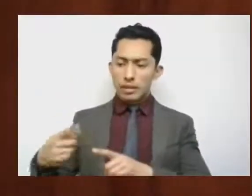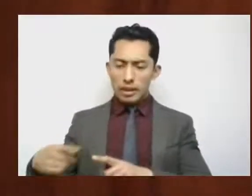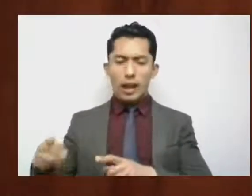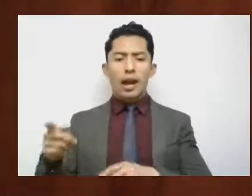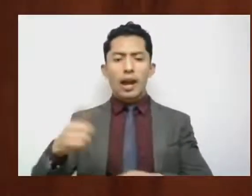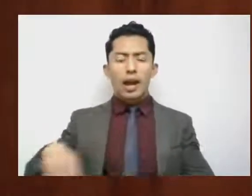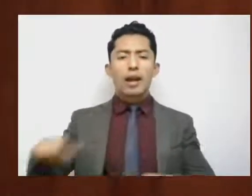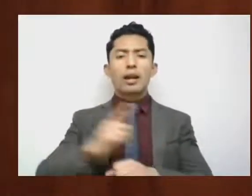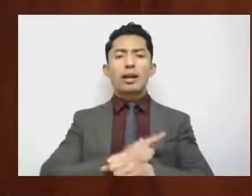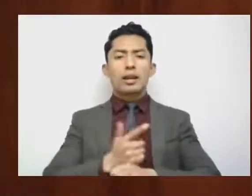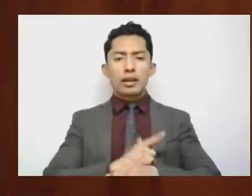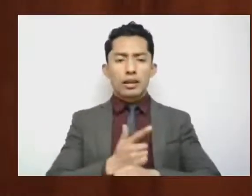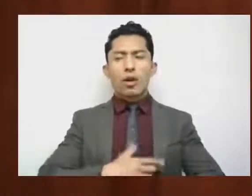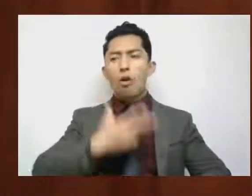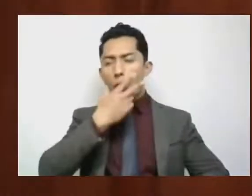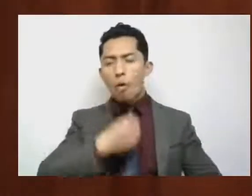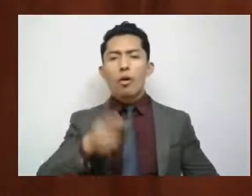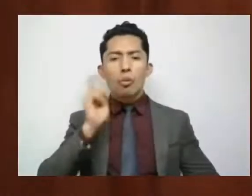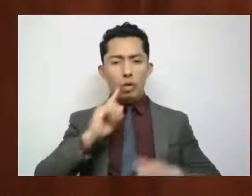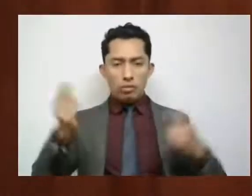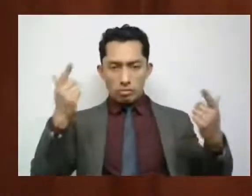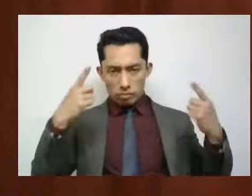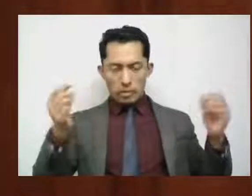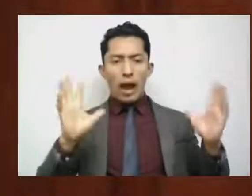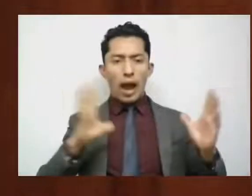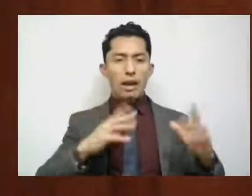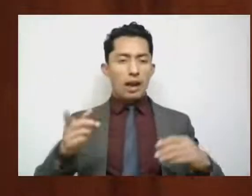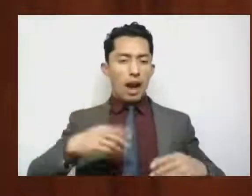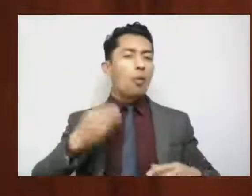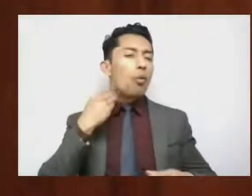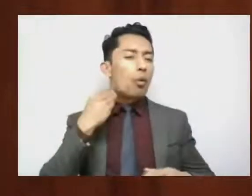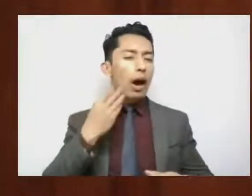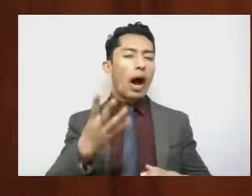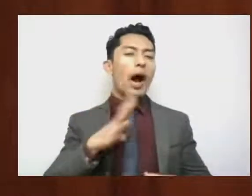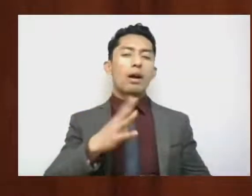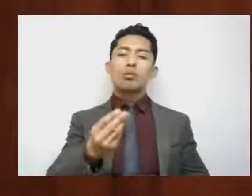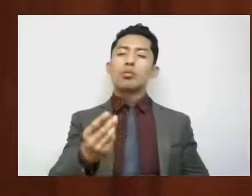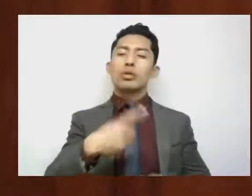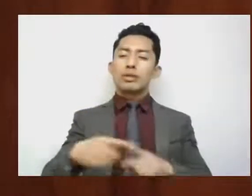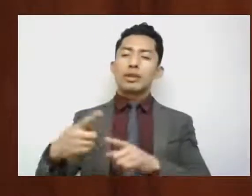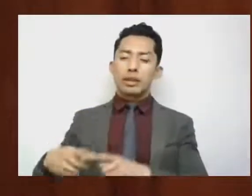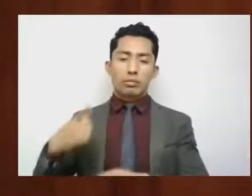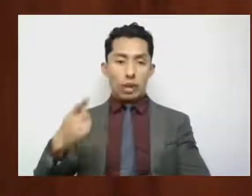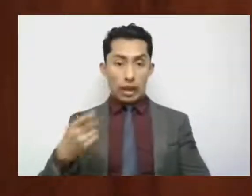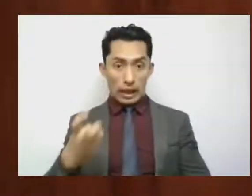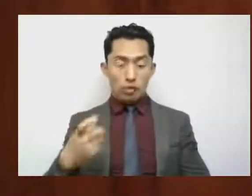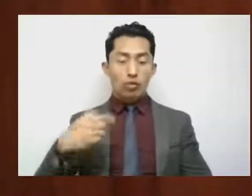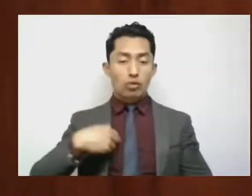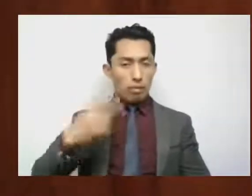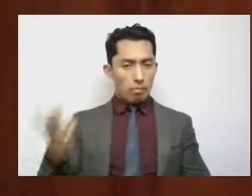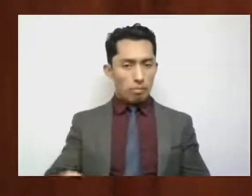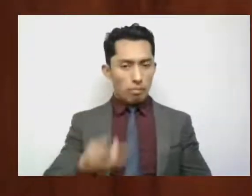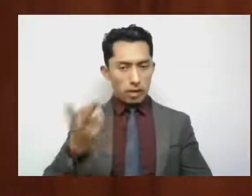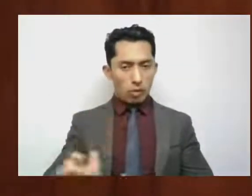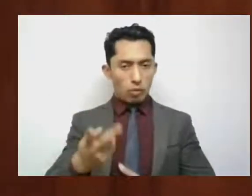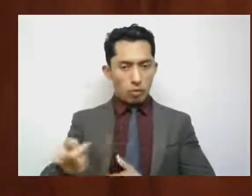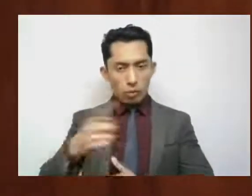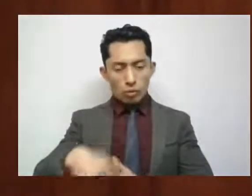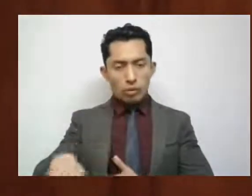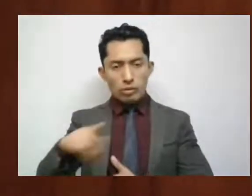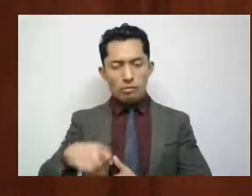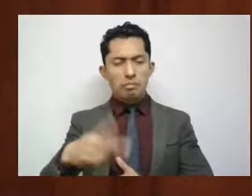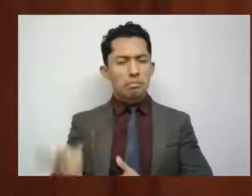o licenciada en Derecho, por lo que me atrevo a preguntarles, ¿cuál es el